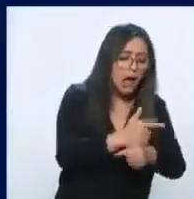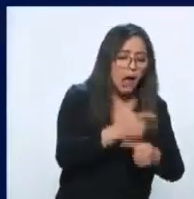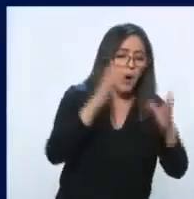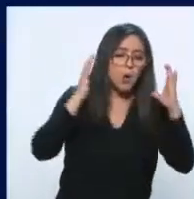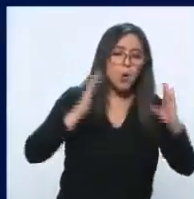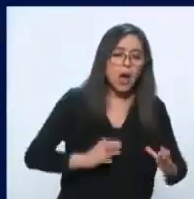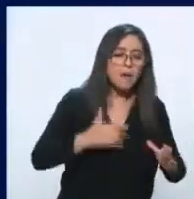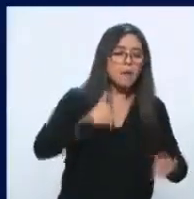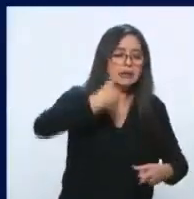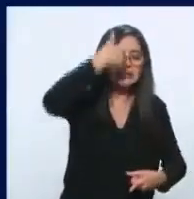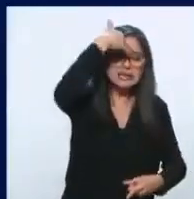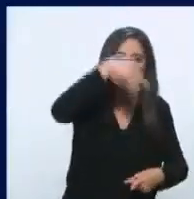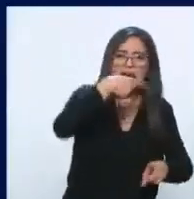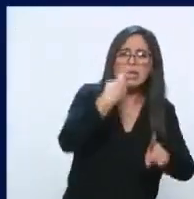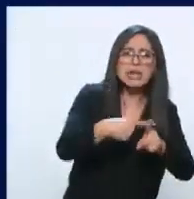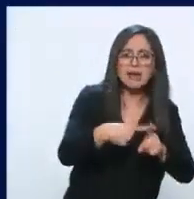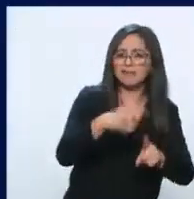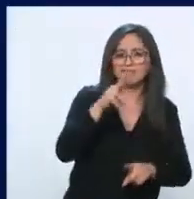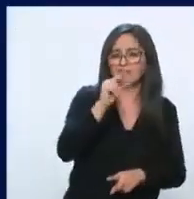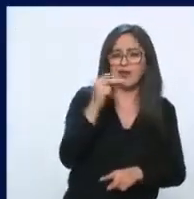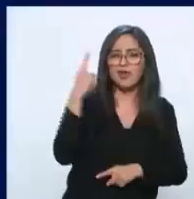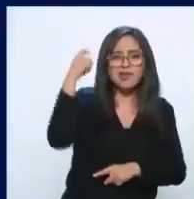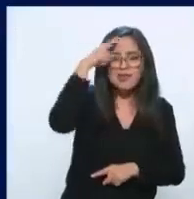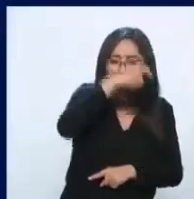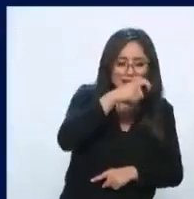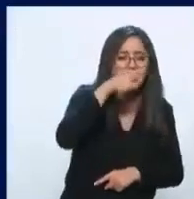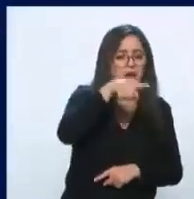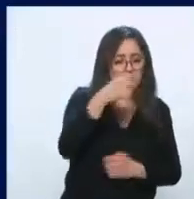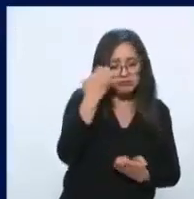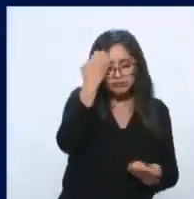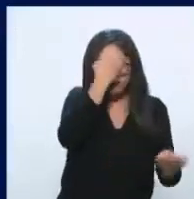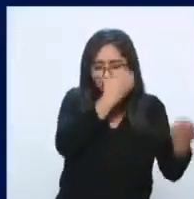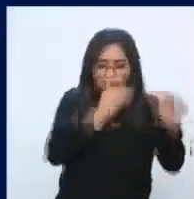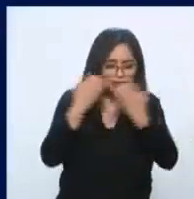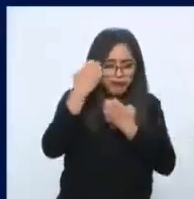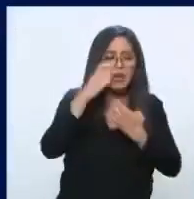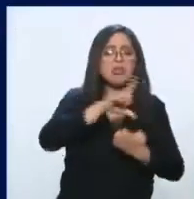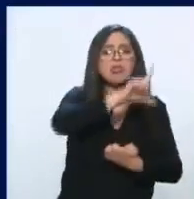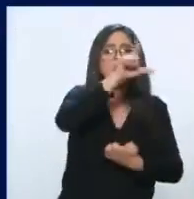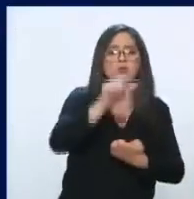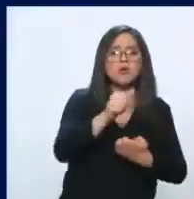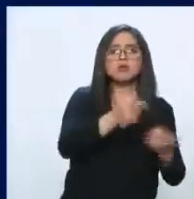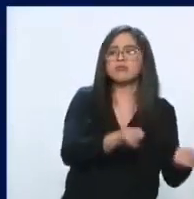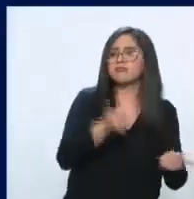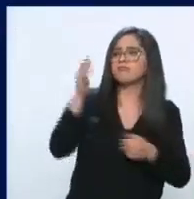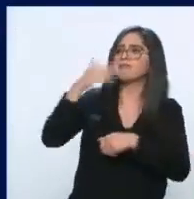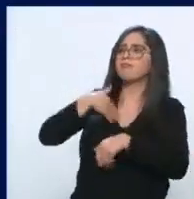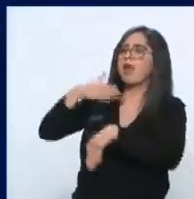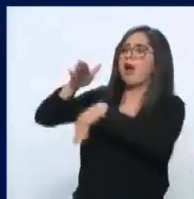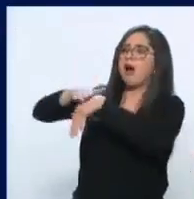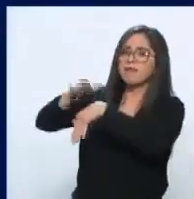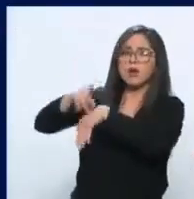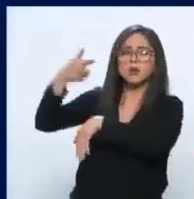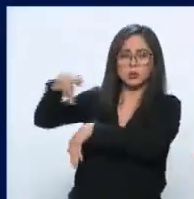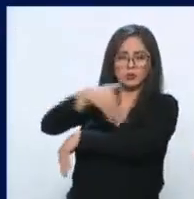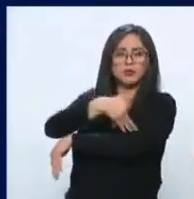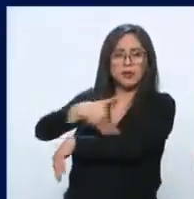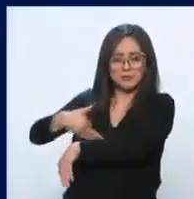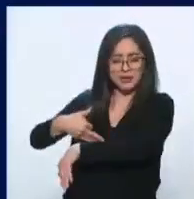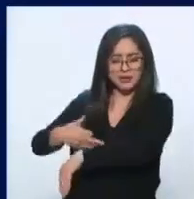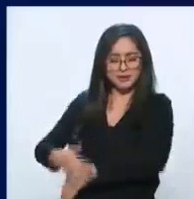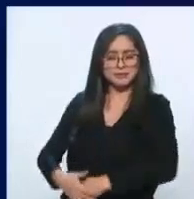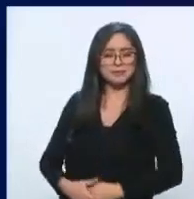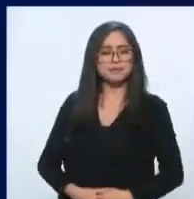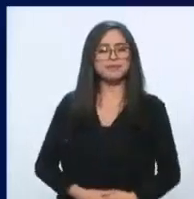que les entreguen a sus fallecidos, digamos. Sí, claro. Mira, yo creo que yo partiría primero de